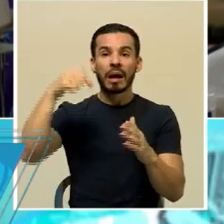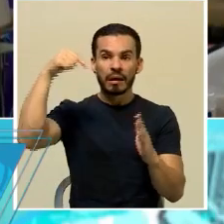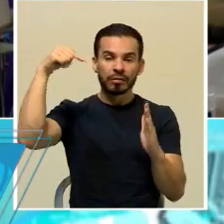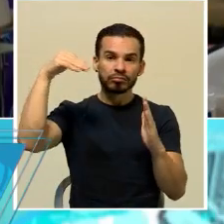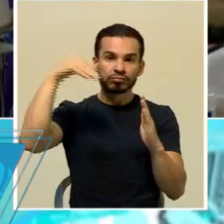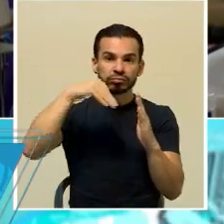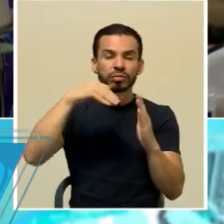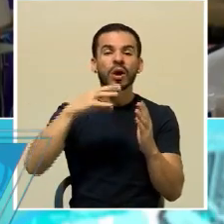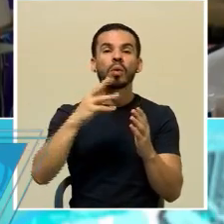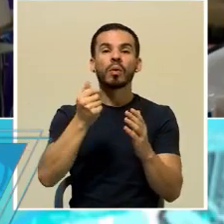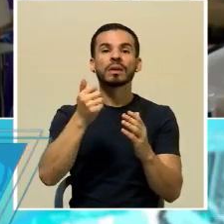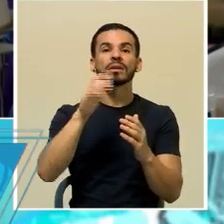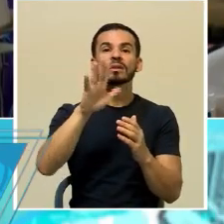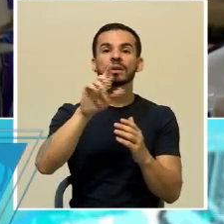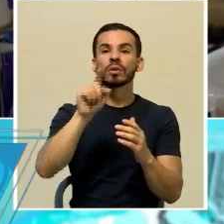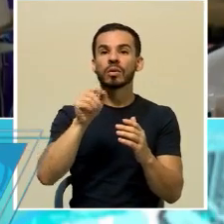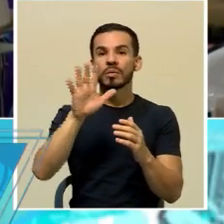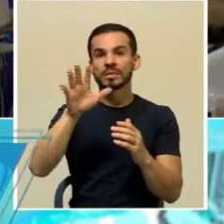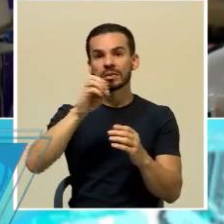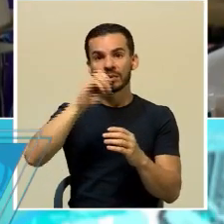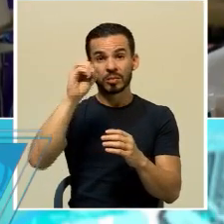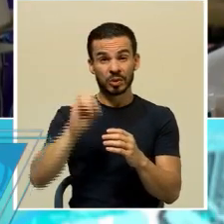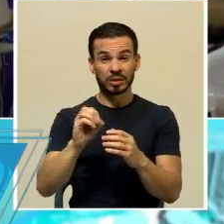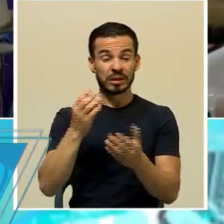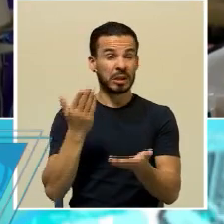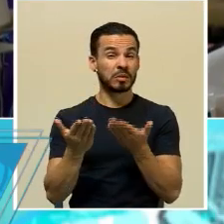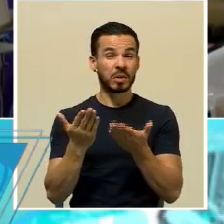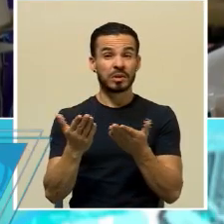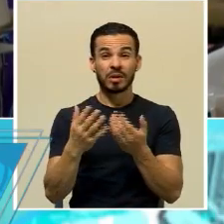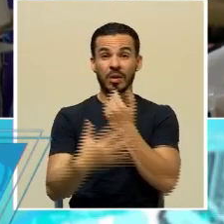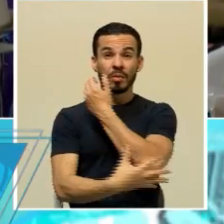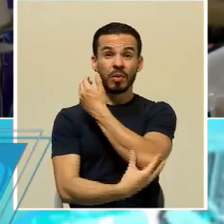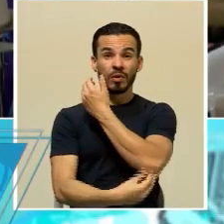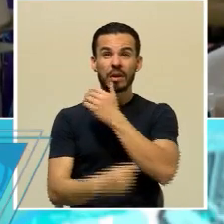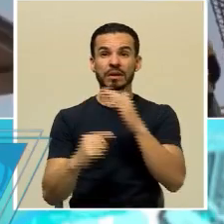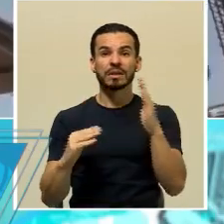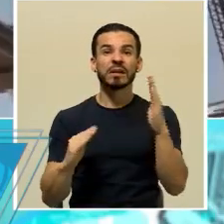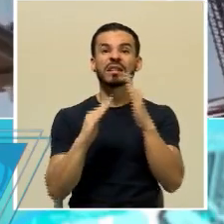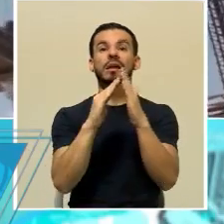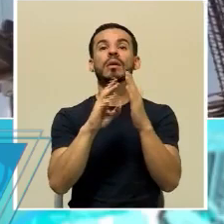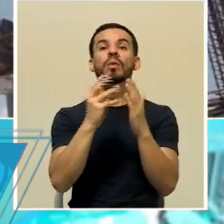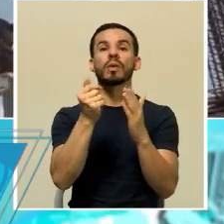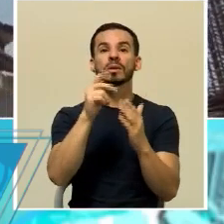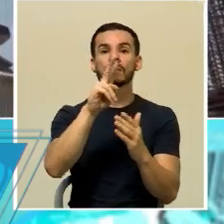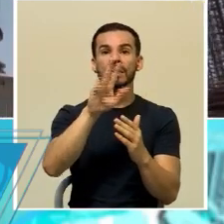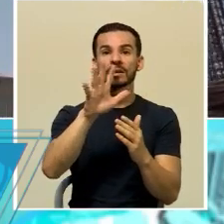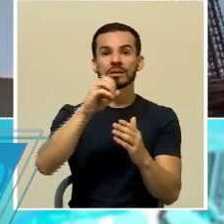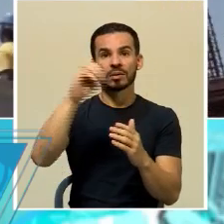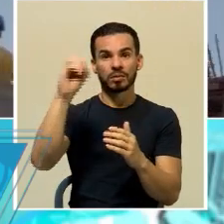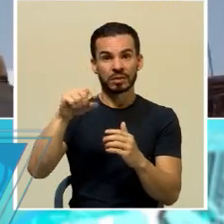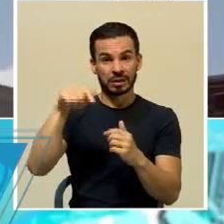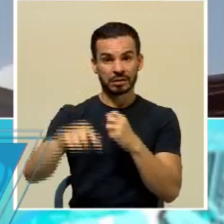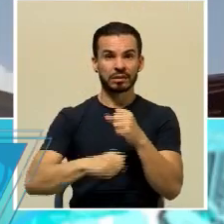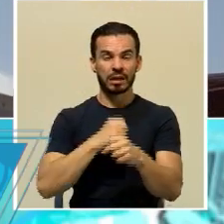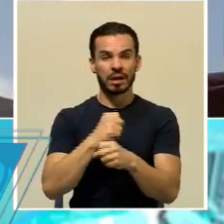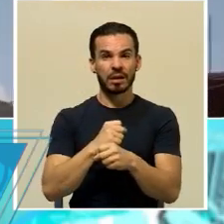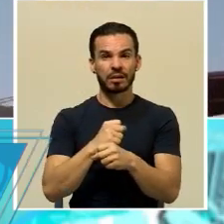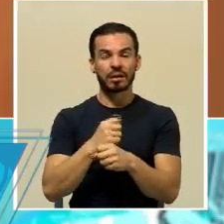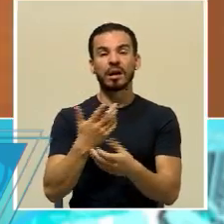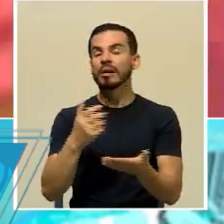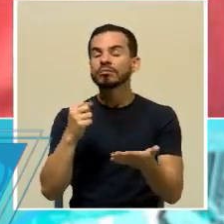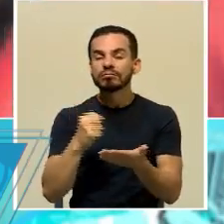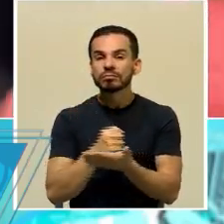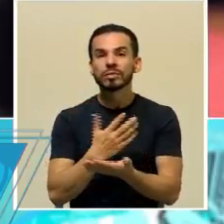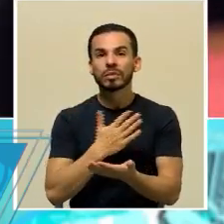va a decrecer un 5,5% y posiblemente la pobreza llegue incluso al 25% este año. Entonces es